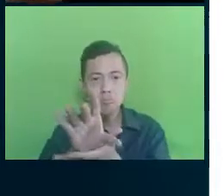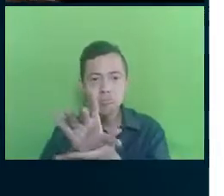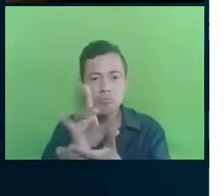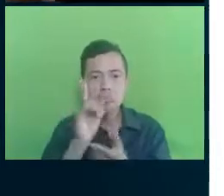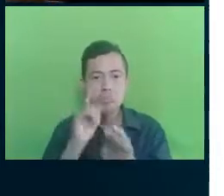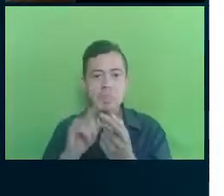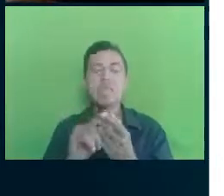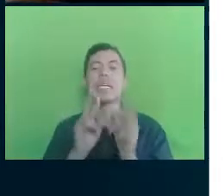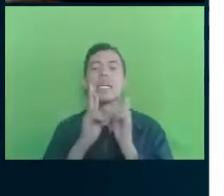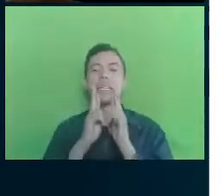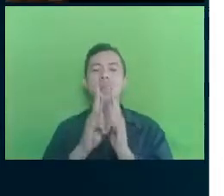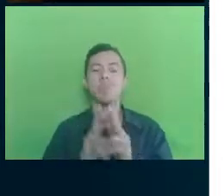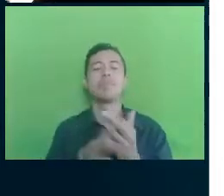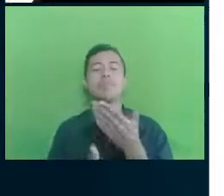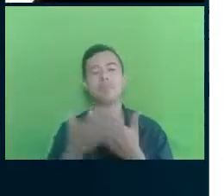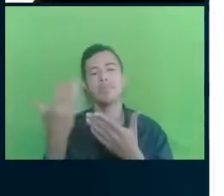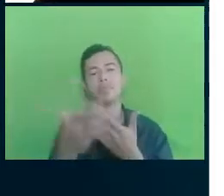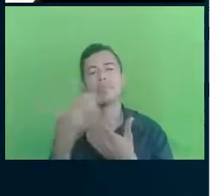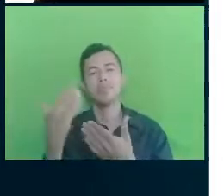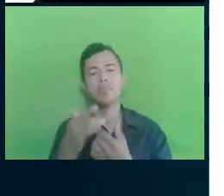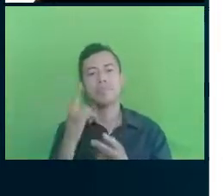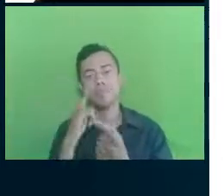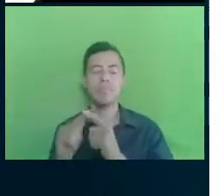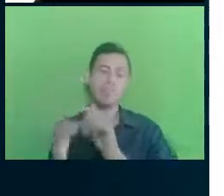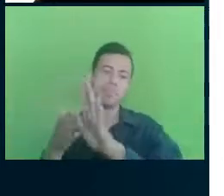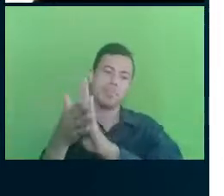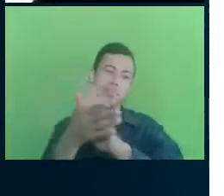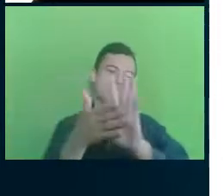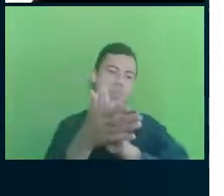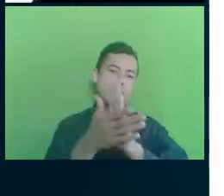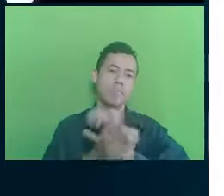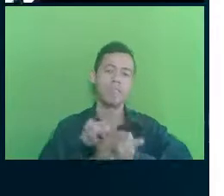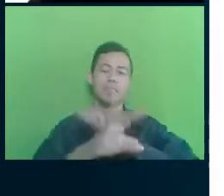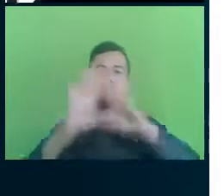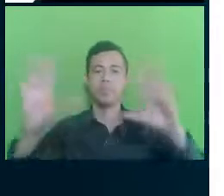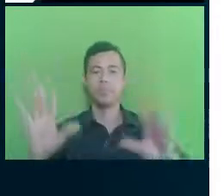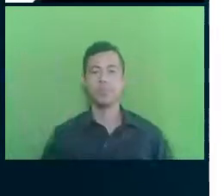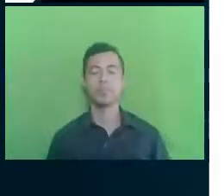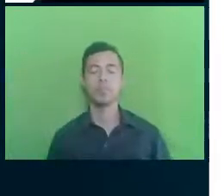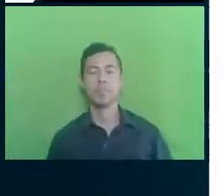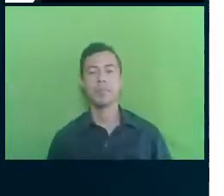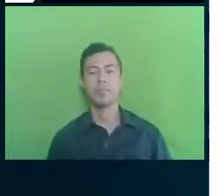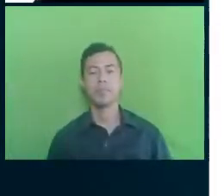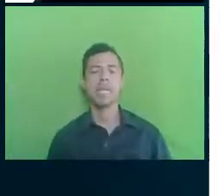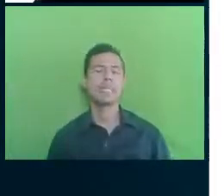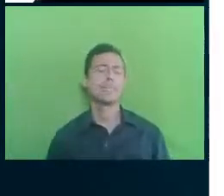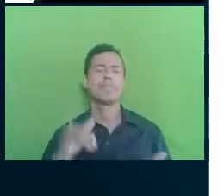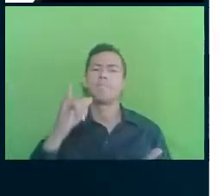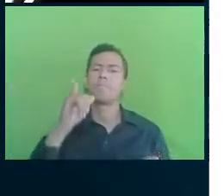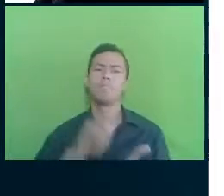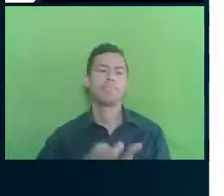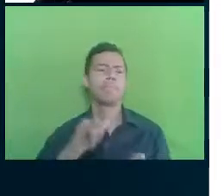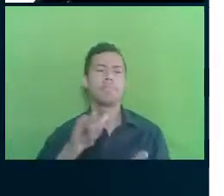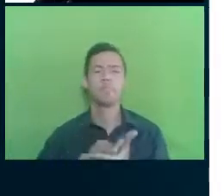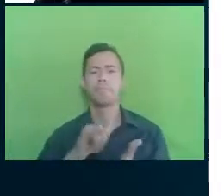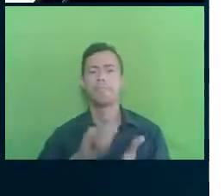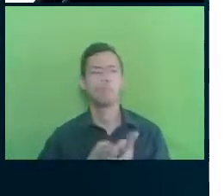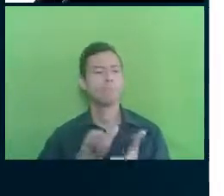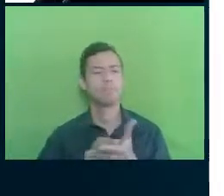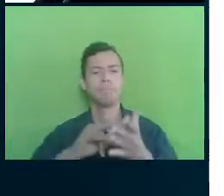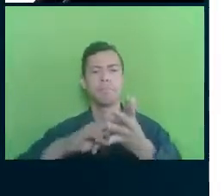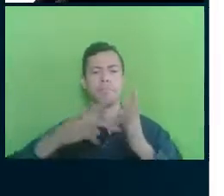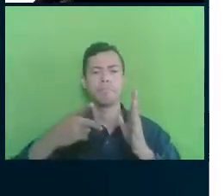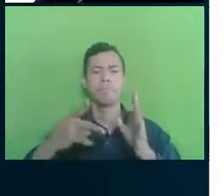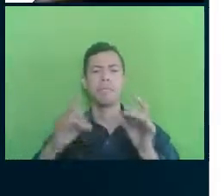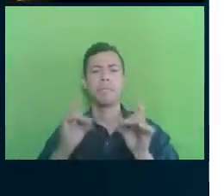es bastante útil para poder generar algún tipo de respuesta, que es la misma tecnología al final del día que existe entre los